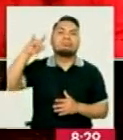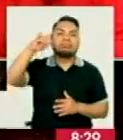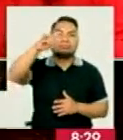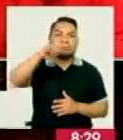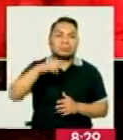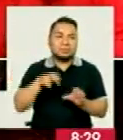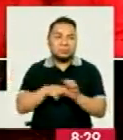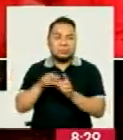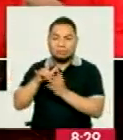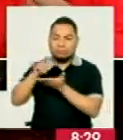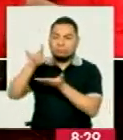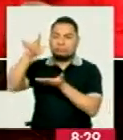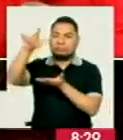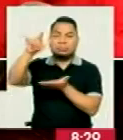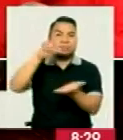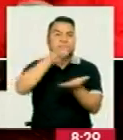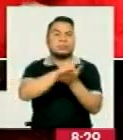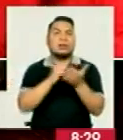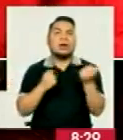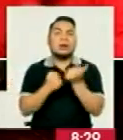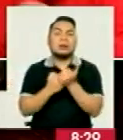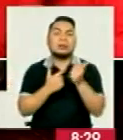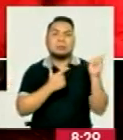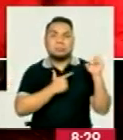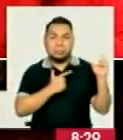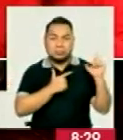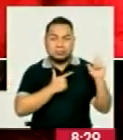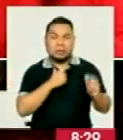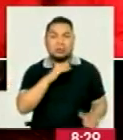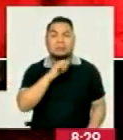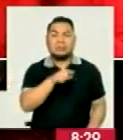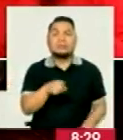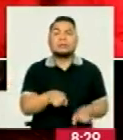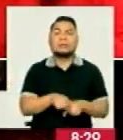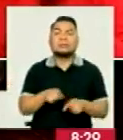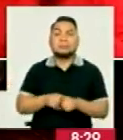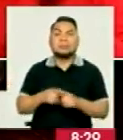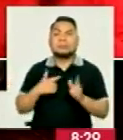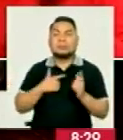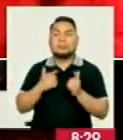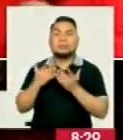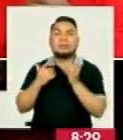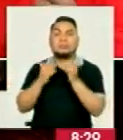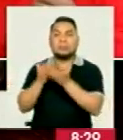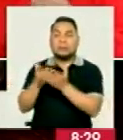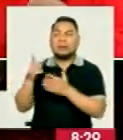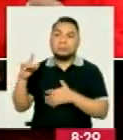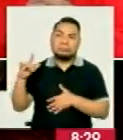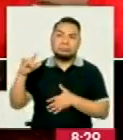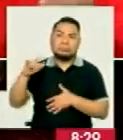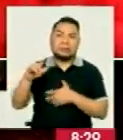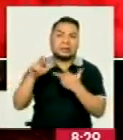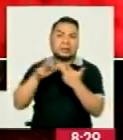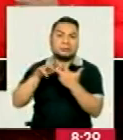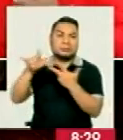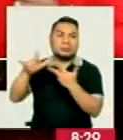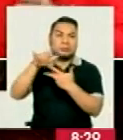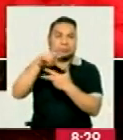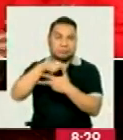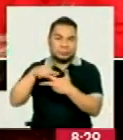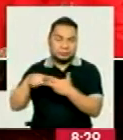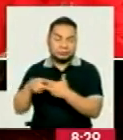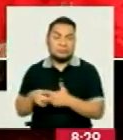el apoyo obviamente de la FAP y también de la aviación del ejército peruano. Donde no podemos llegar por